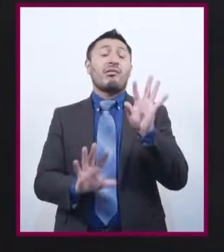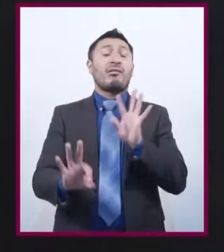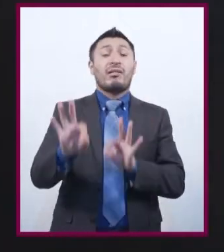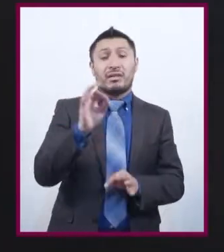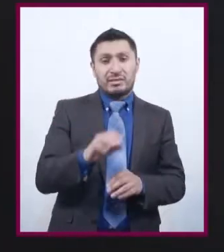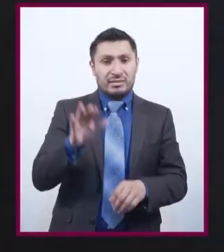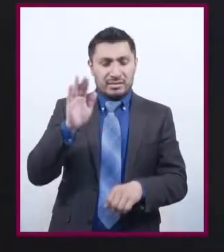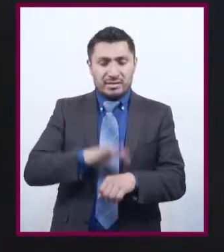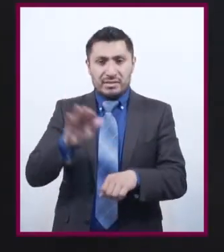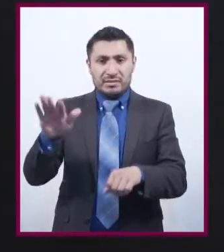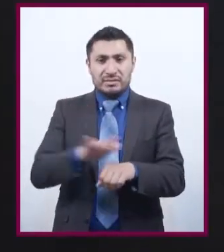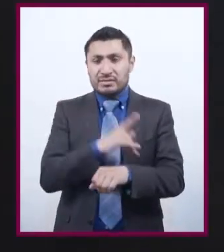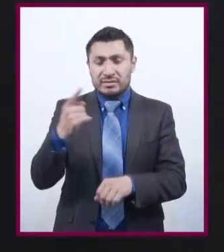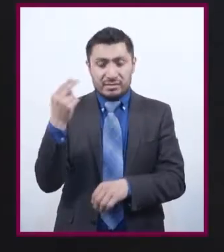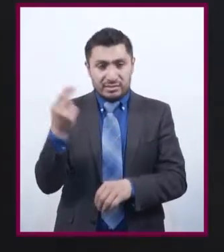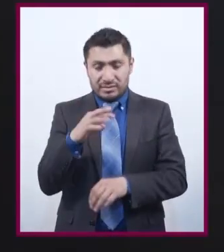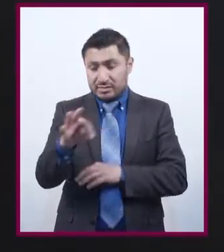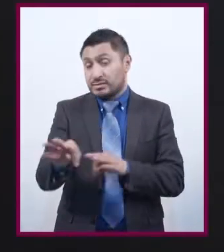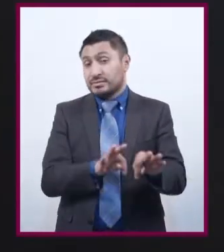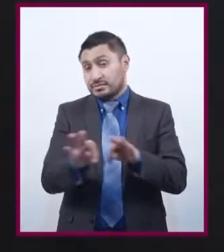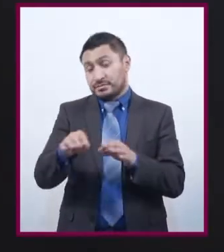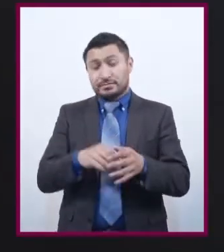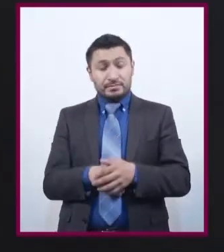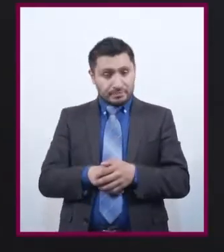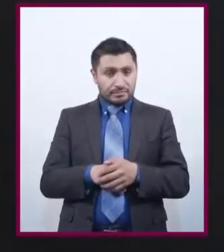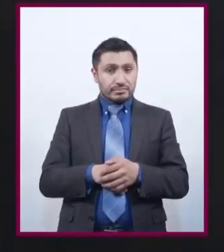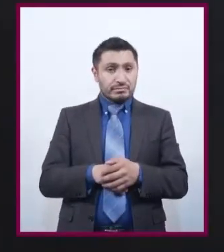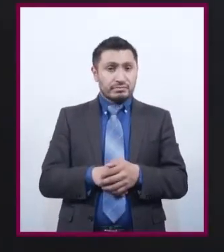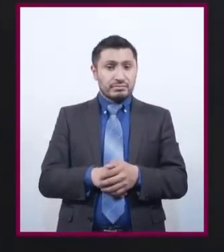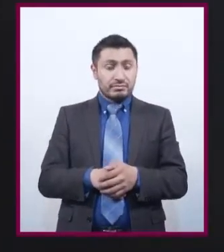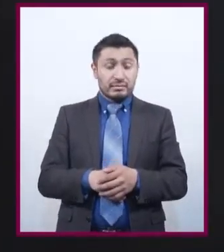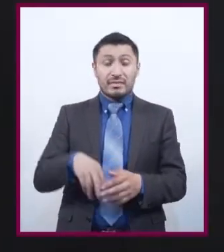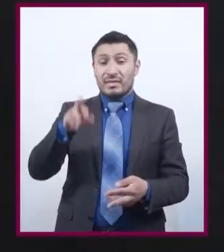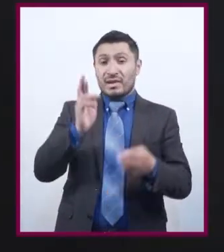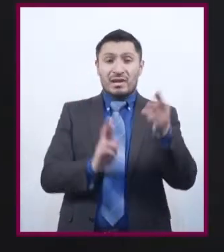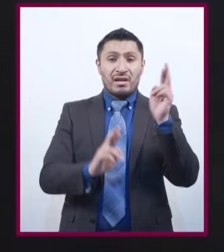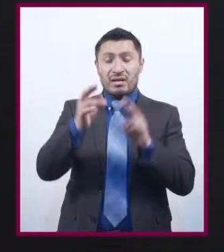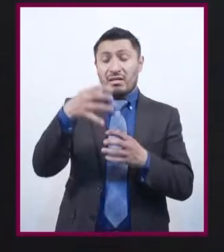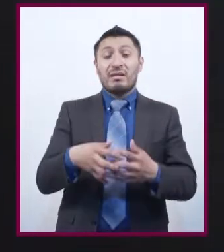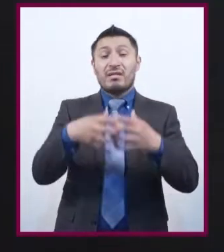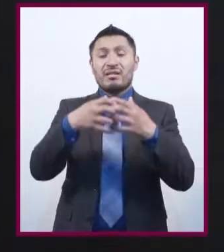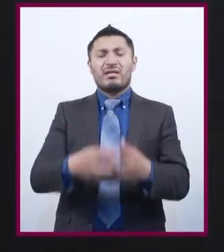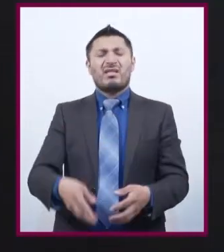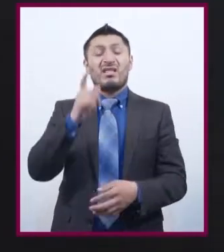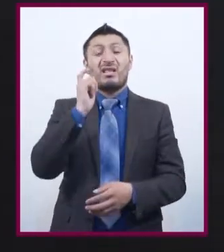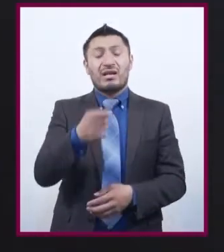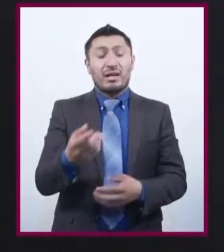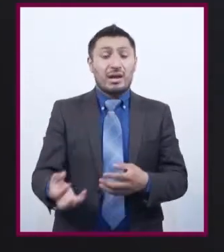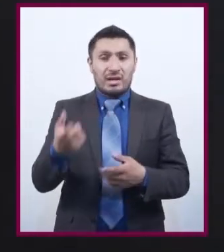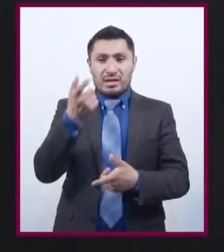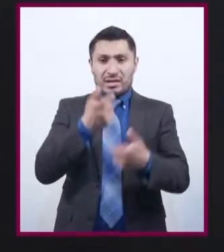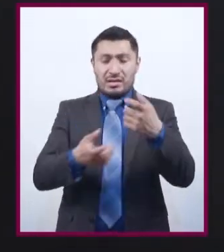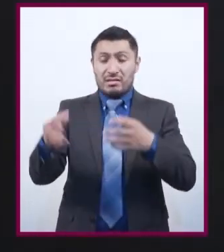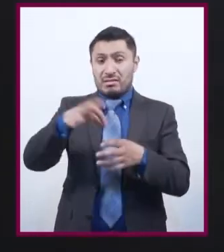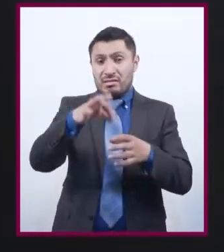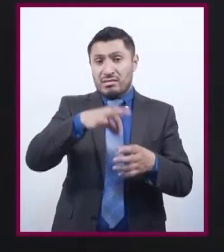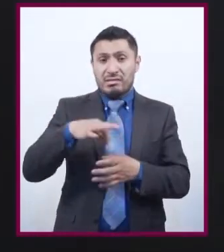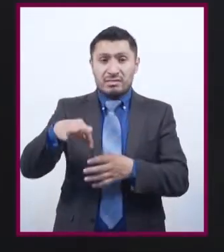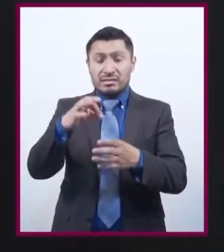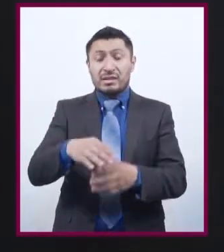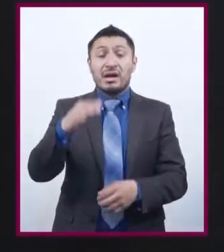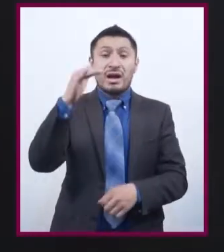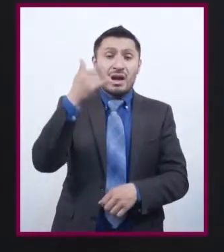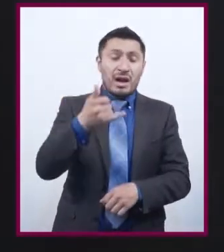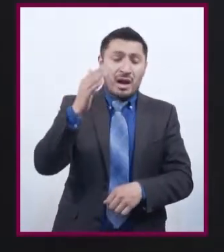de ocurrir principalmente por la necesidad de trabajar básicamente la Revolución Industrial consistió en la inversión